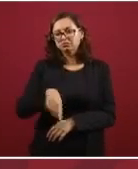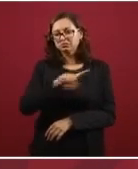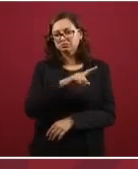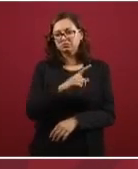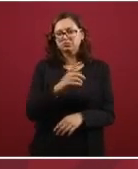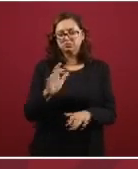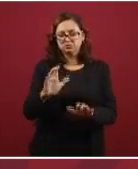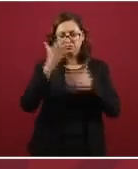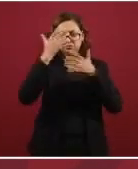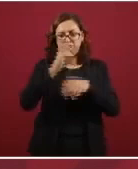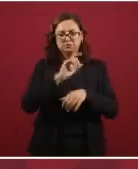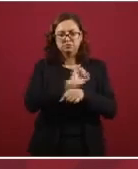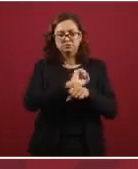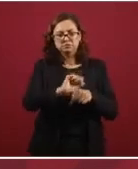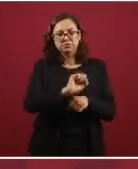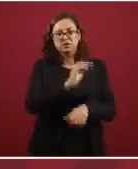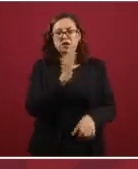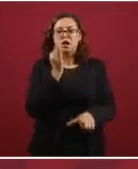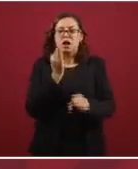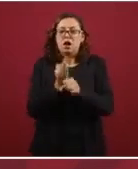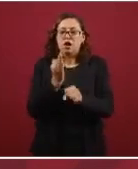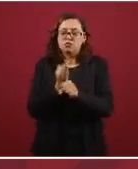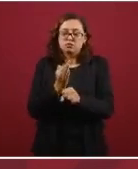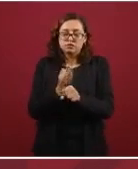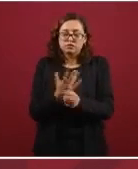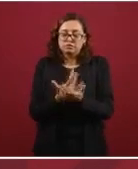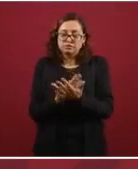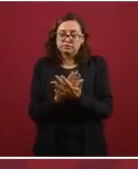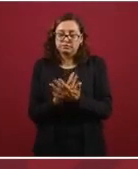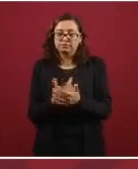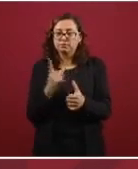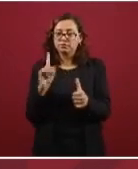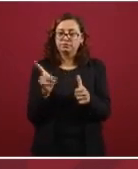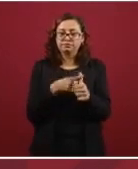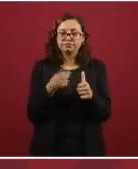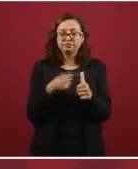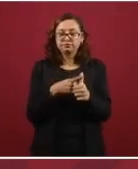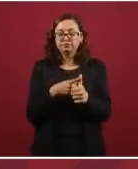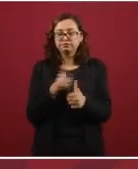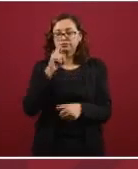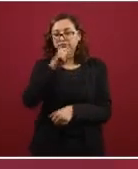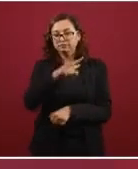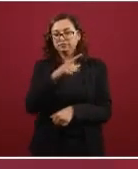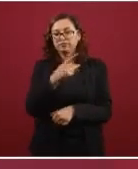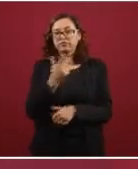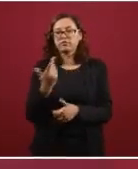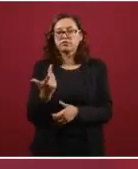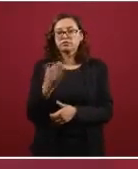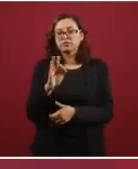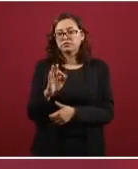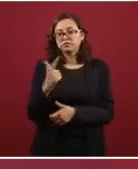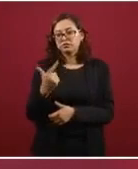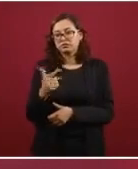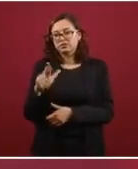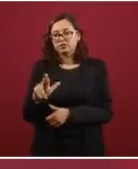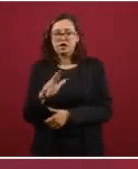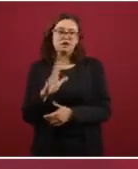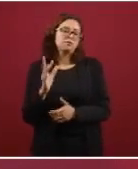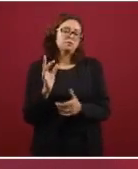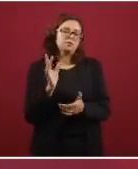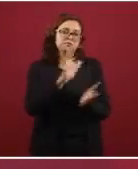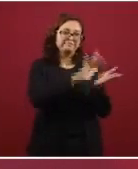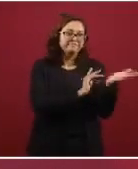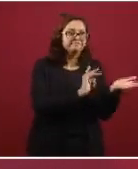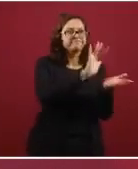proceso local, es decir, el fiscal de distrito está integrando lo que